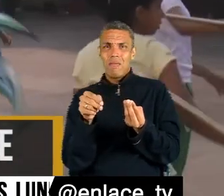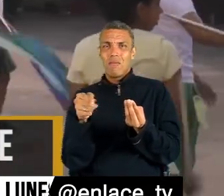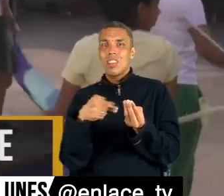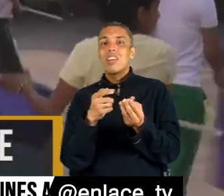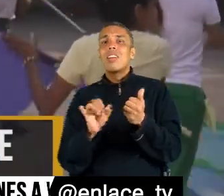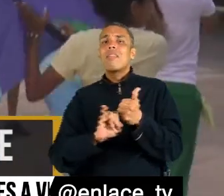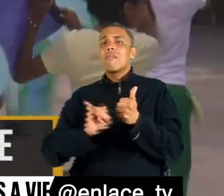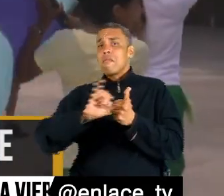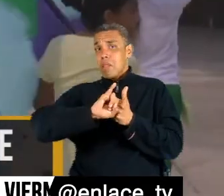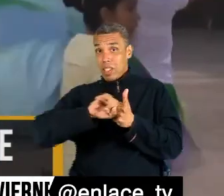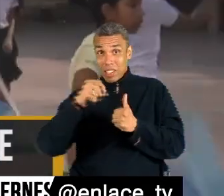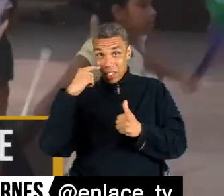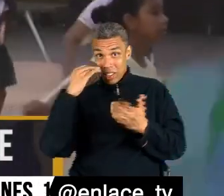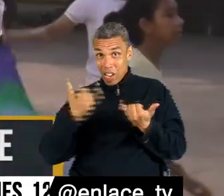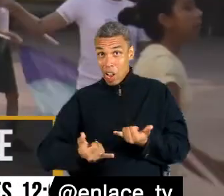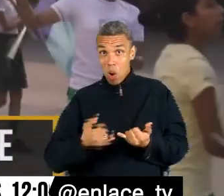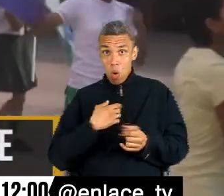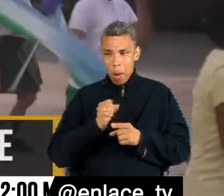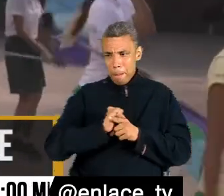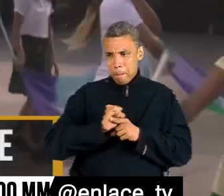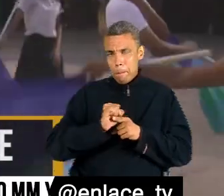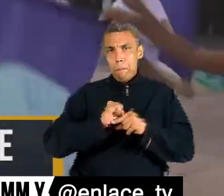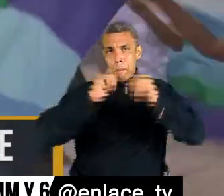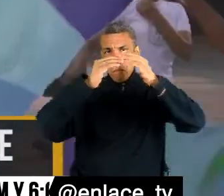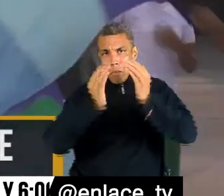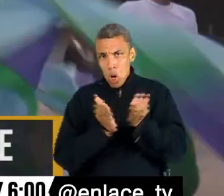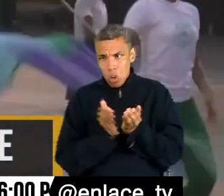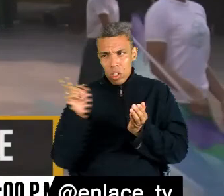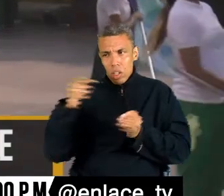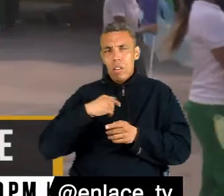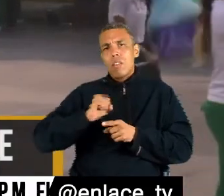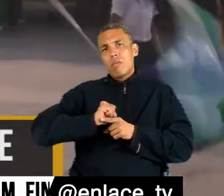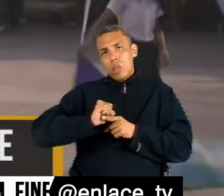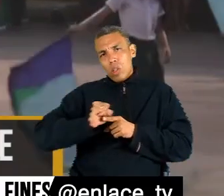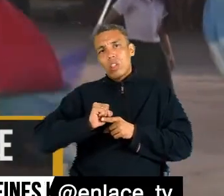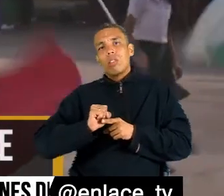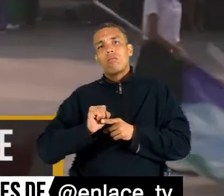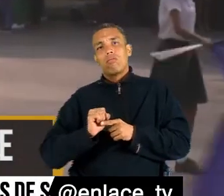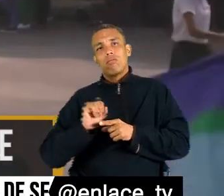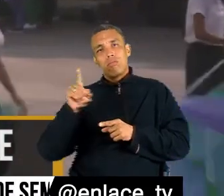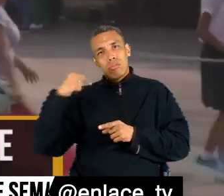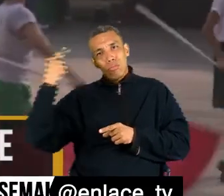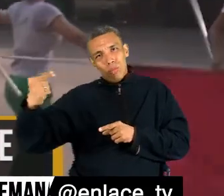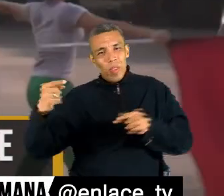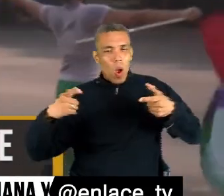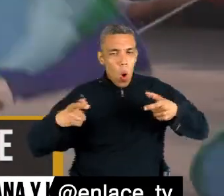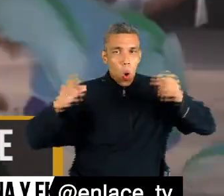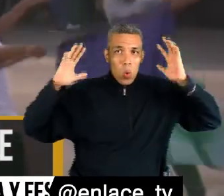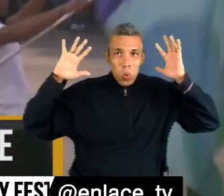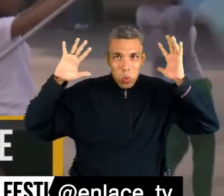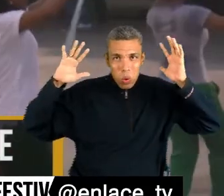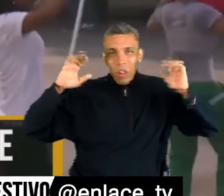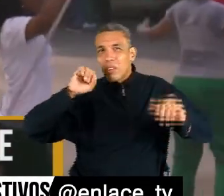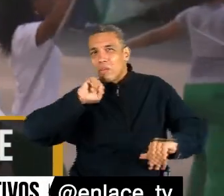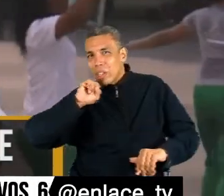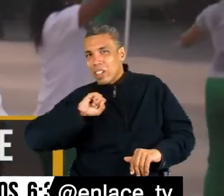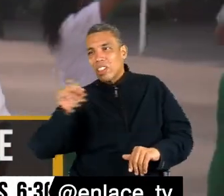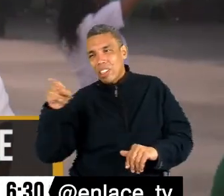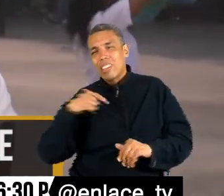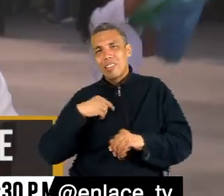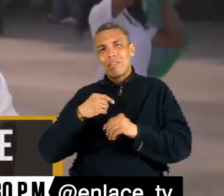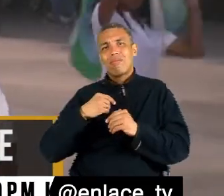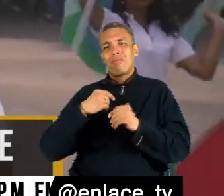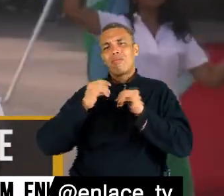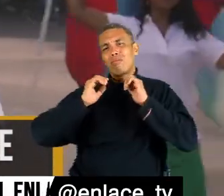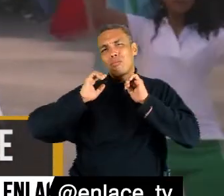que ensaya a esta hora en el colegio y que cerrará el desfile de aniversario de los 94 años de nuestro